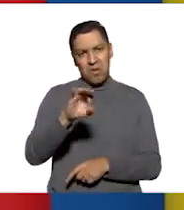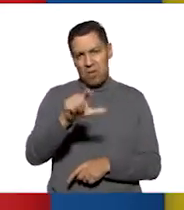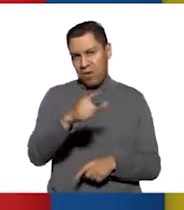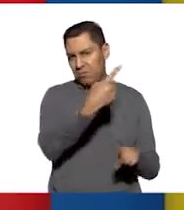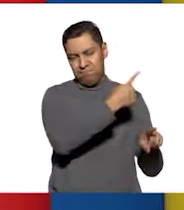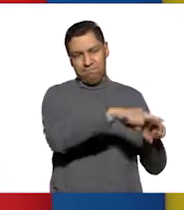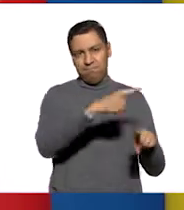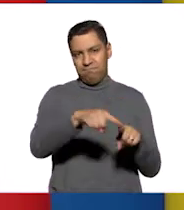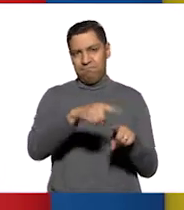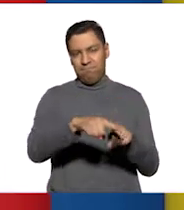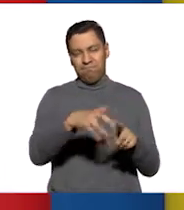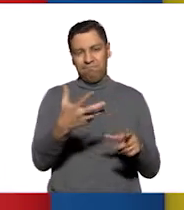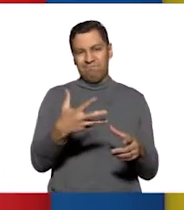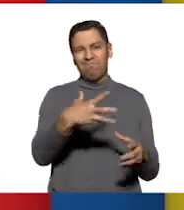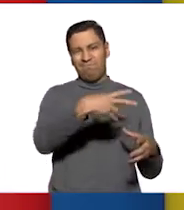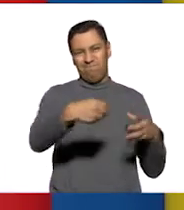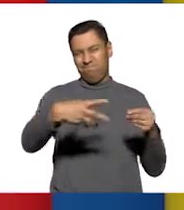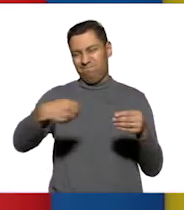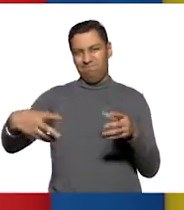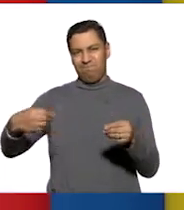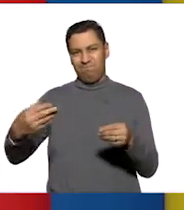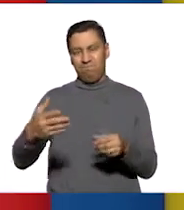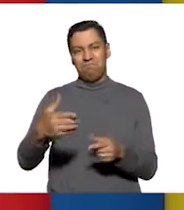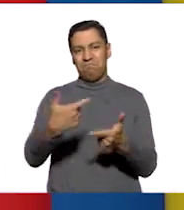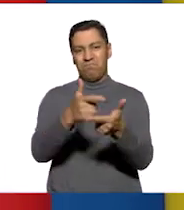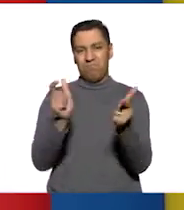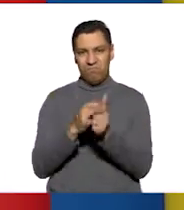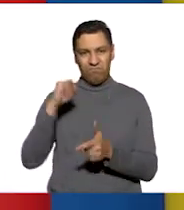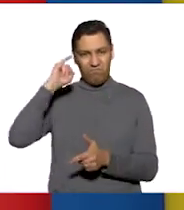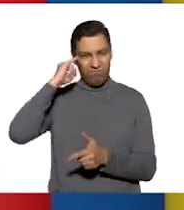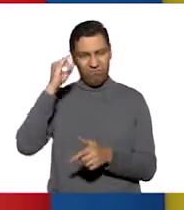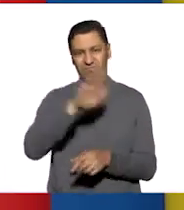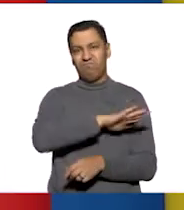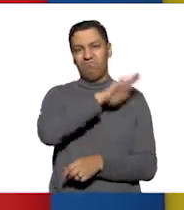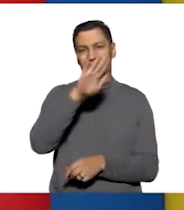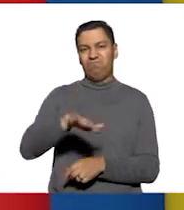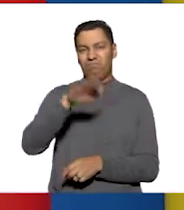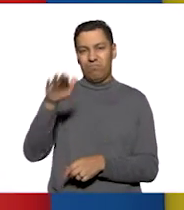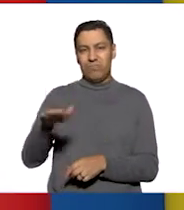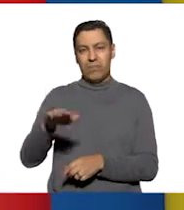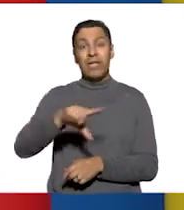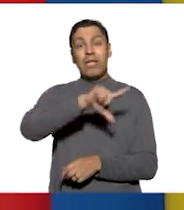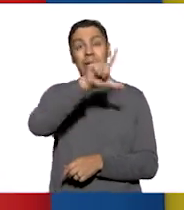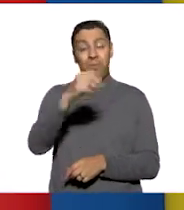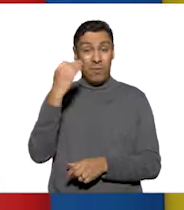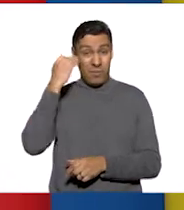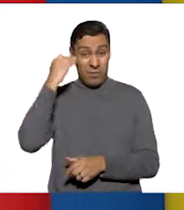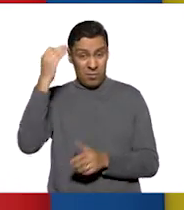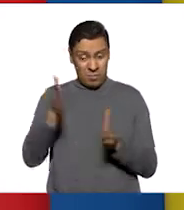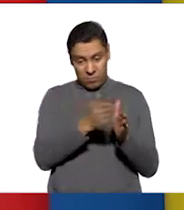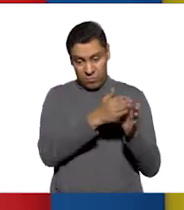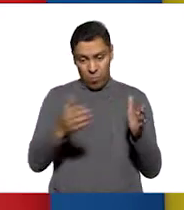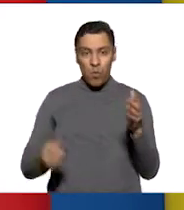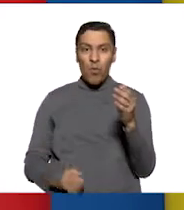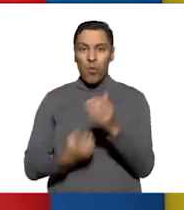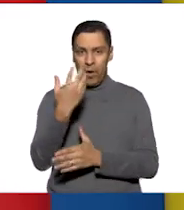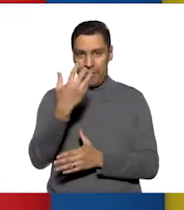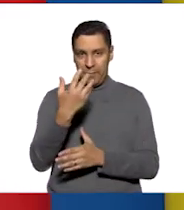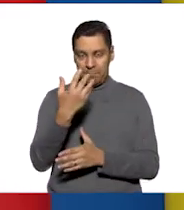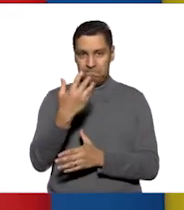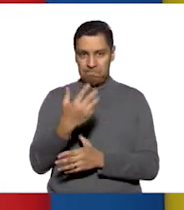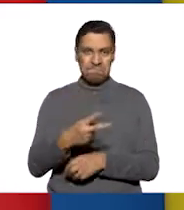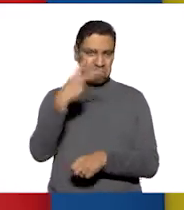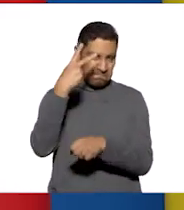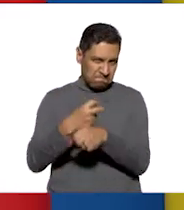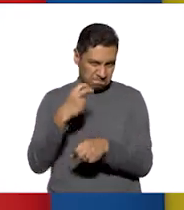Jenny. Con la caída de Tenochtitlan va a comenzar un periodo conocido como el Virreinato, época en la que el territorio por